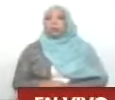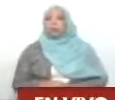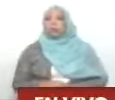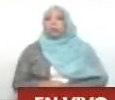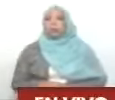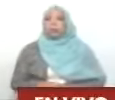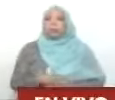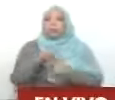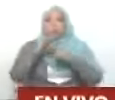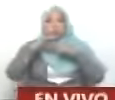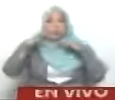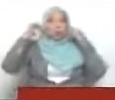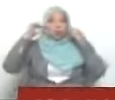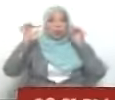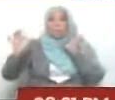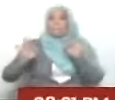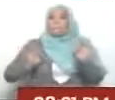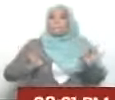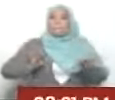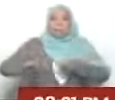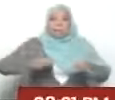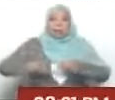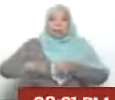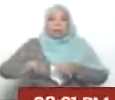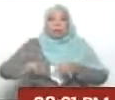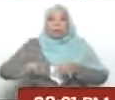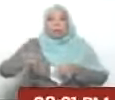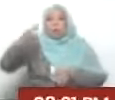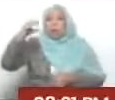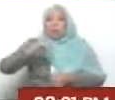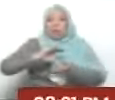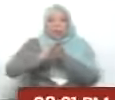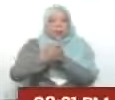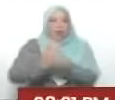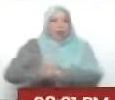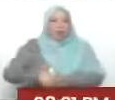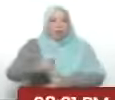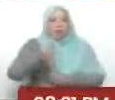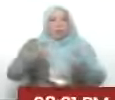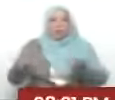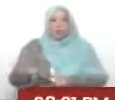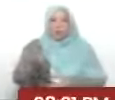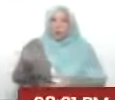que sonría, prepárate para la pela que les vamos a dar el 28 de julio.